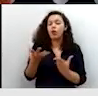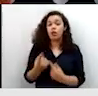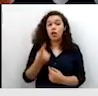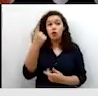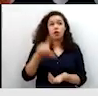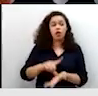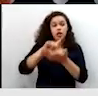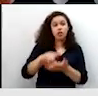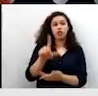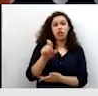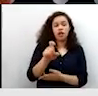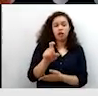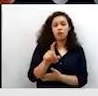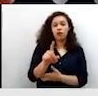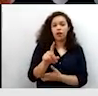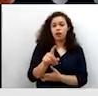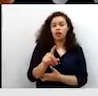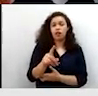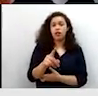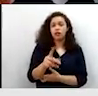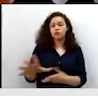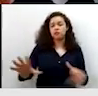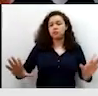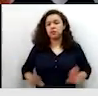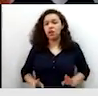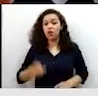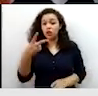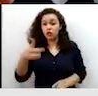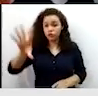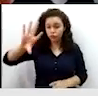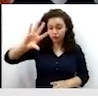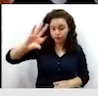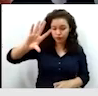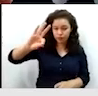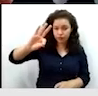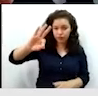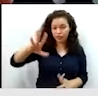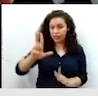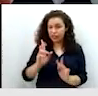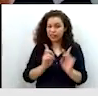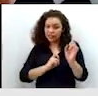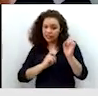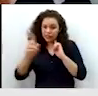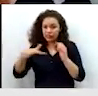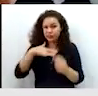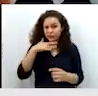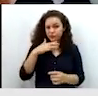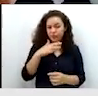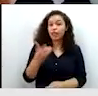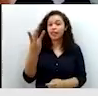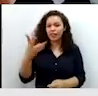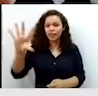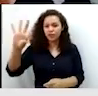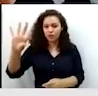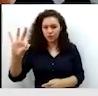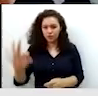agua vamos a estar en condiciones normales 2 gotas y en de dudosa calidad 3 gotas. ¿A qué me